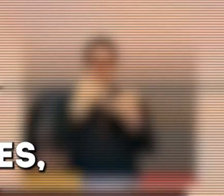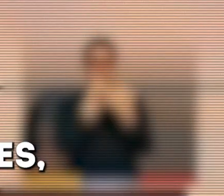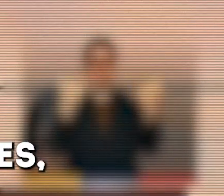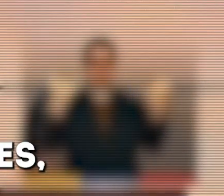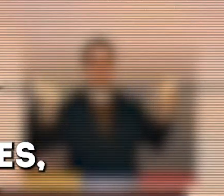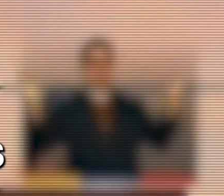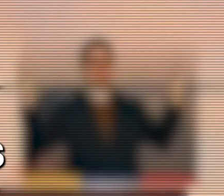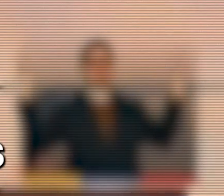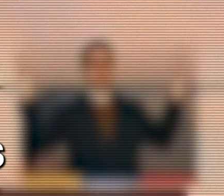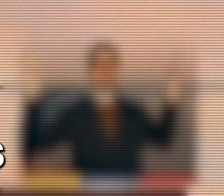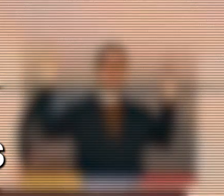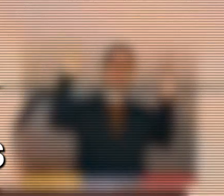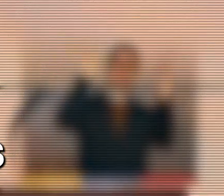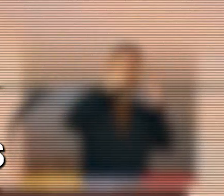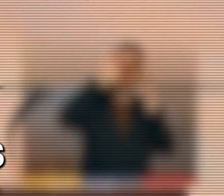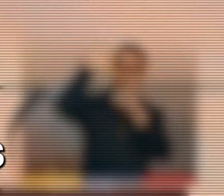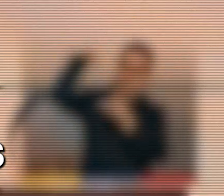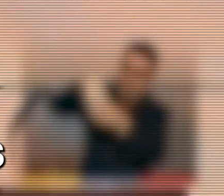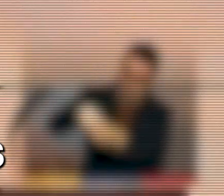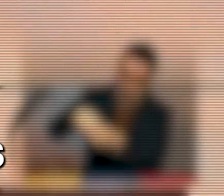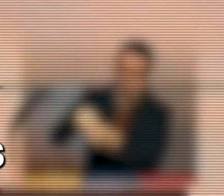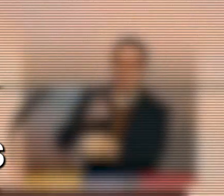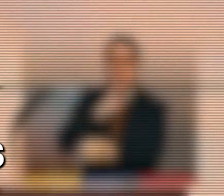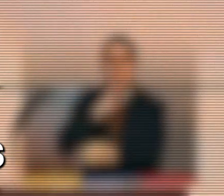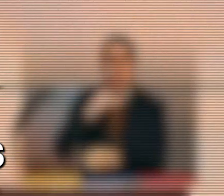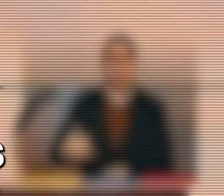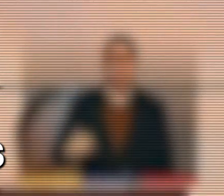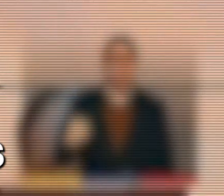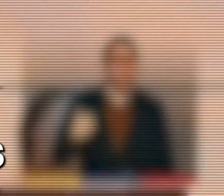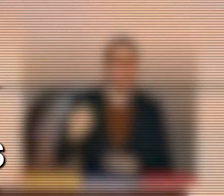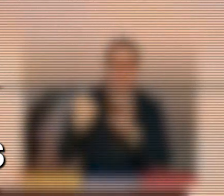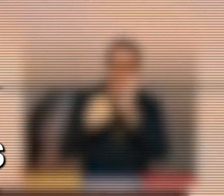lleno de jóvenes, miles y miles encarcelados,